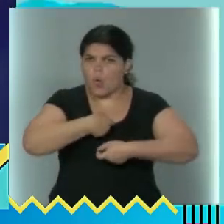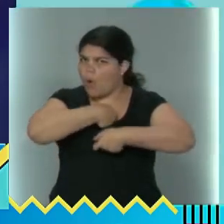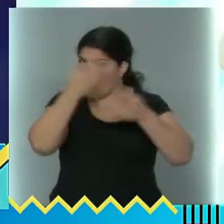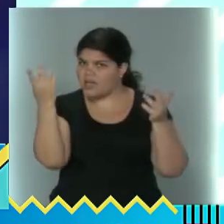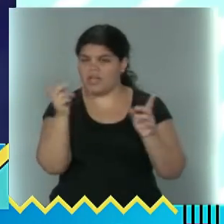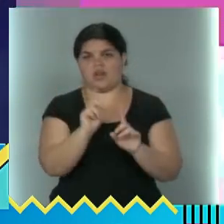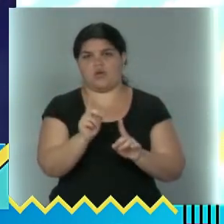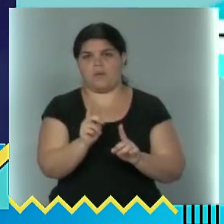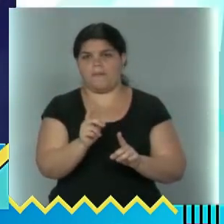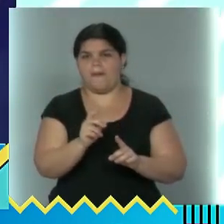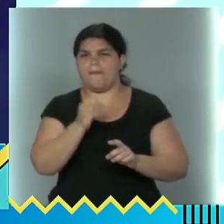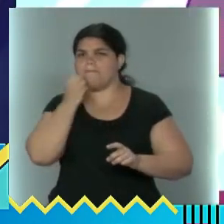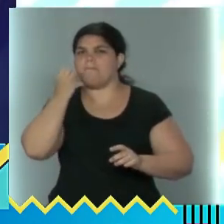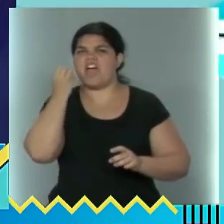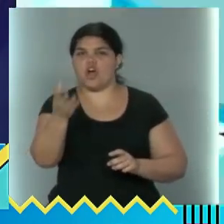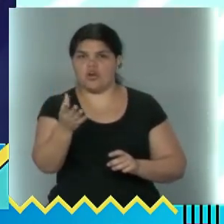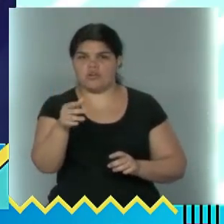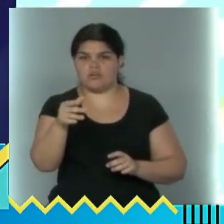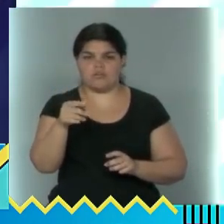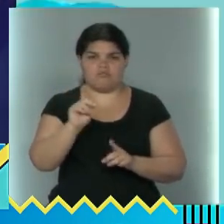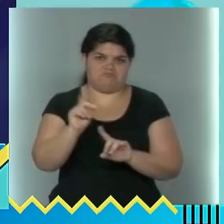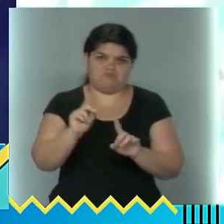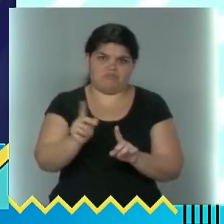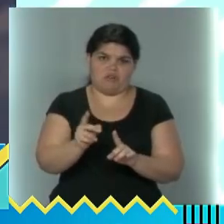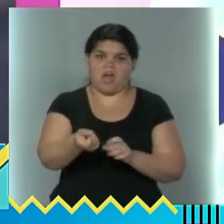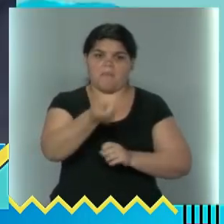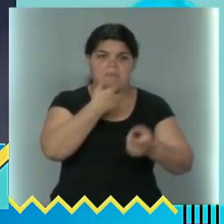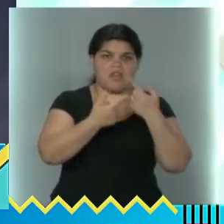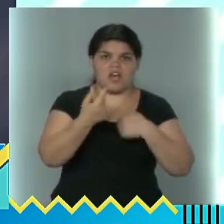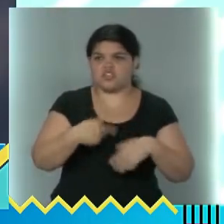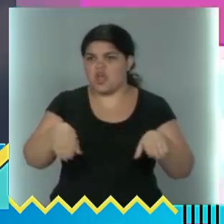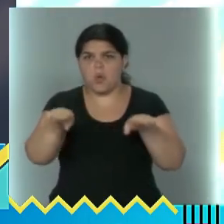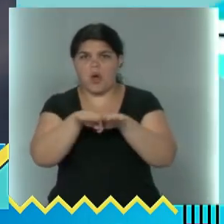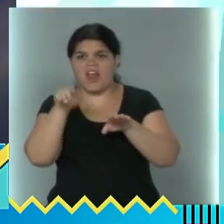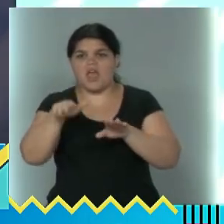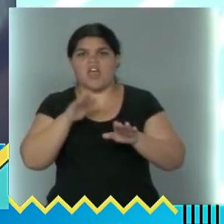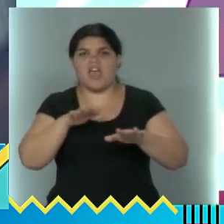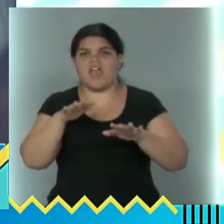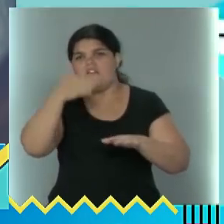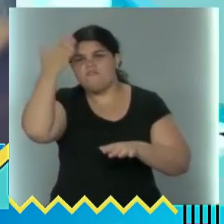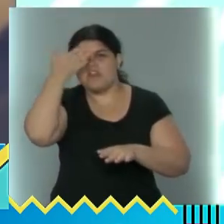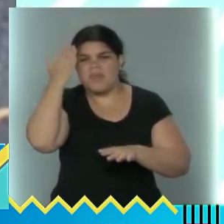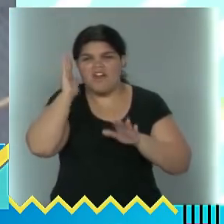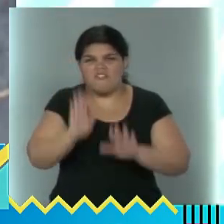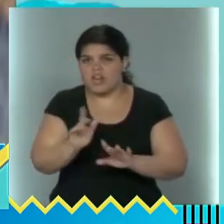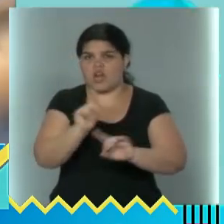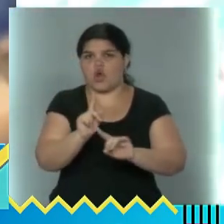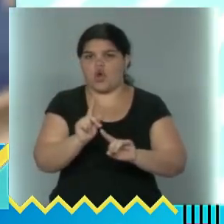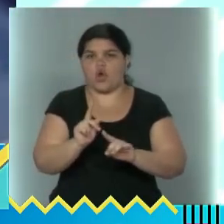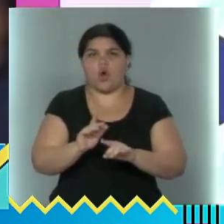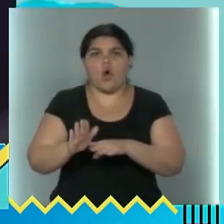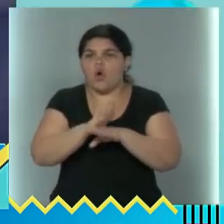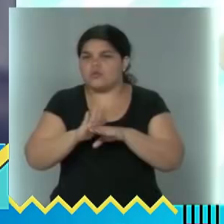es mejor que la medicación, no es más efectivo que la medicación, no frena la enfermedad y menos, por supuesto, la cura, como ayer dijimos.